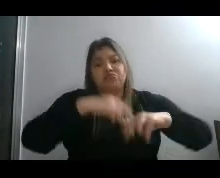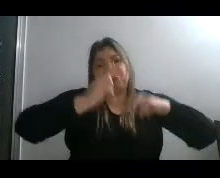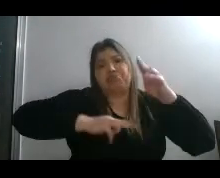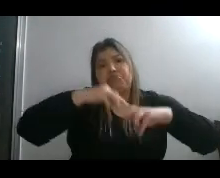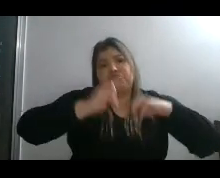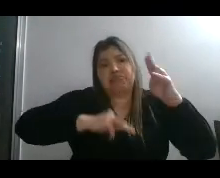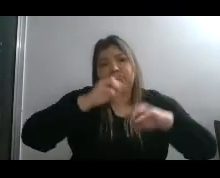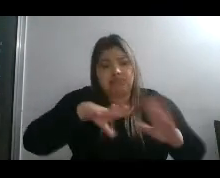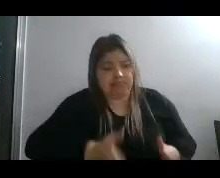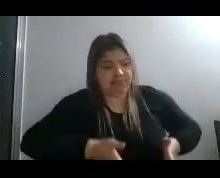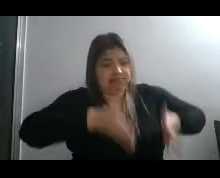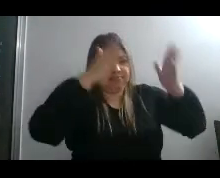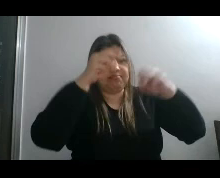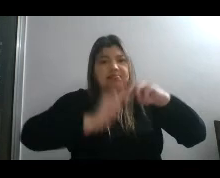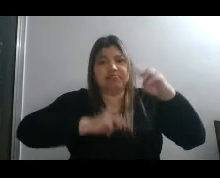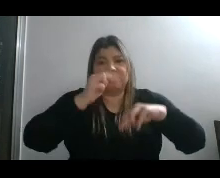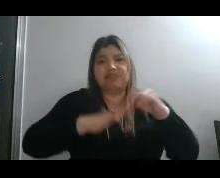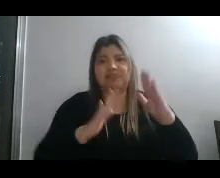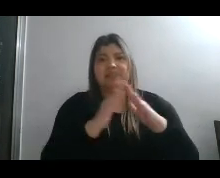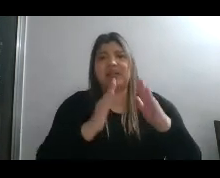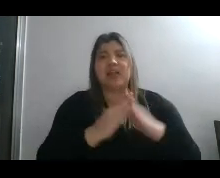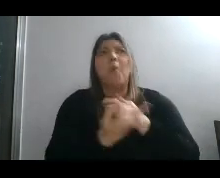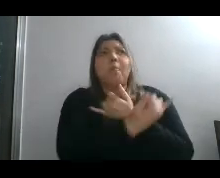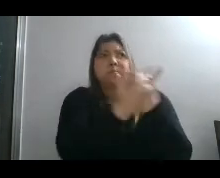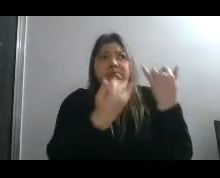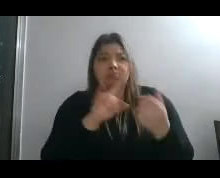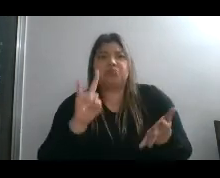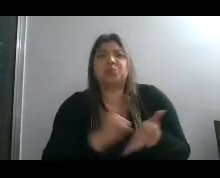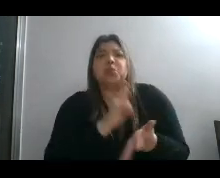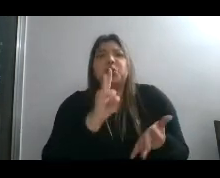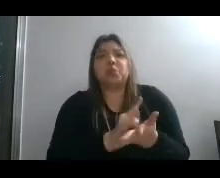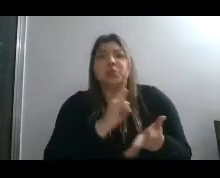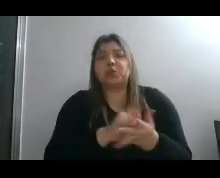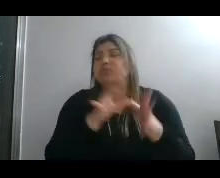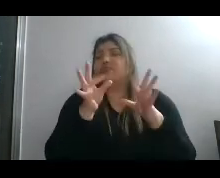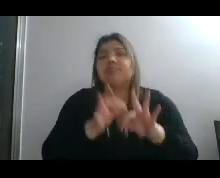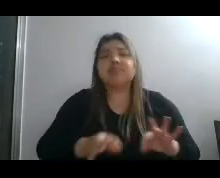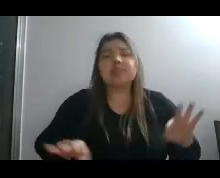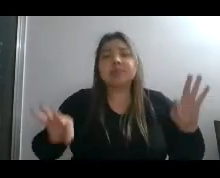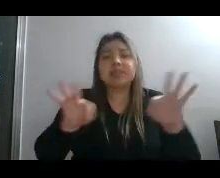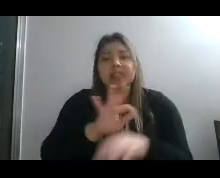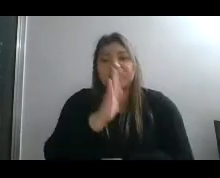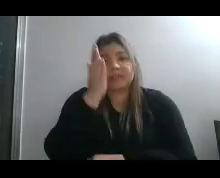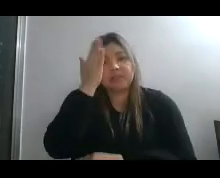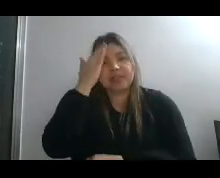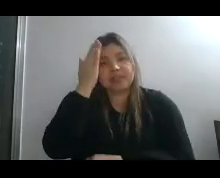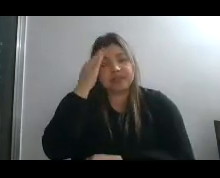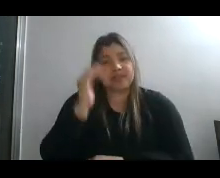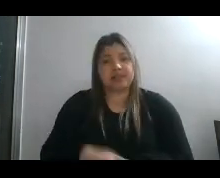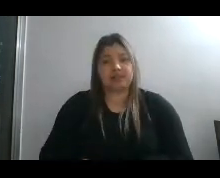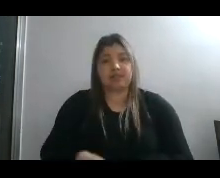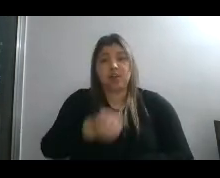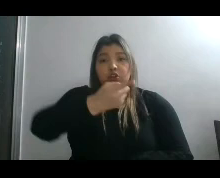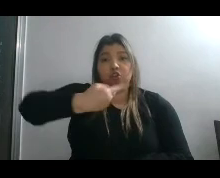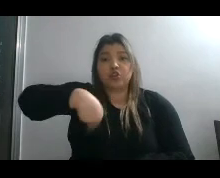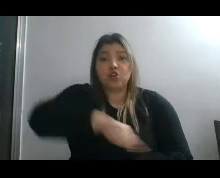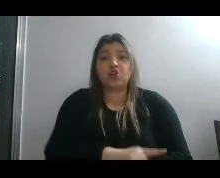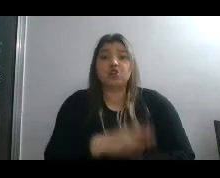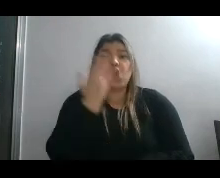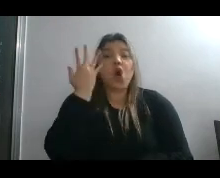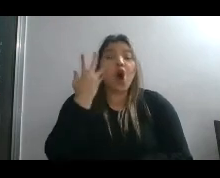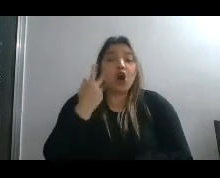el de construcción. ¿Qué es importante tener en cuenta? Para mi vida diaria, yo no debería utilizar